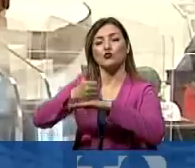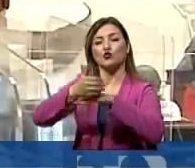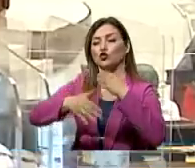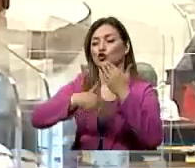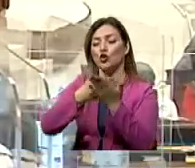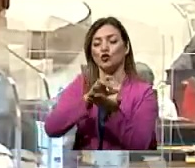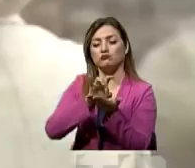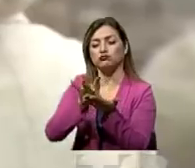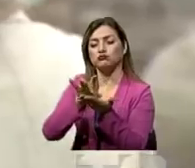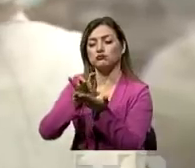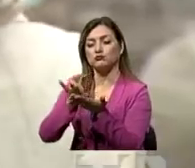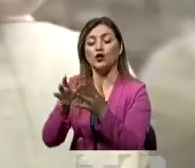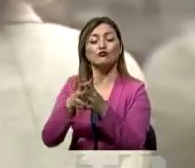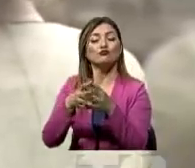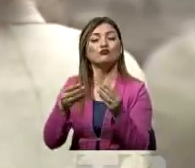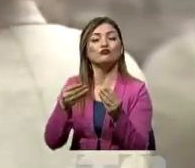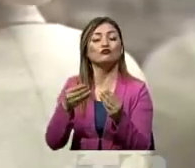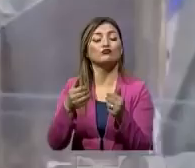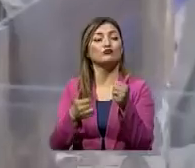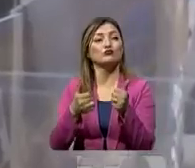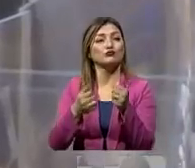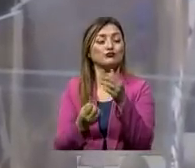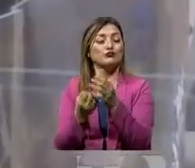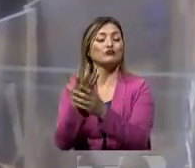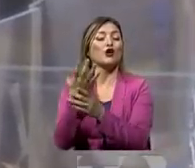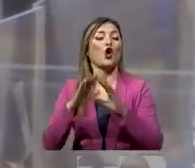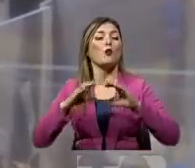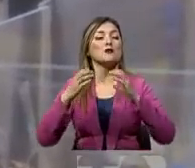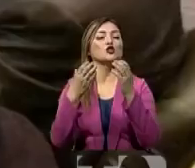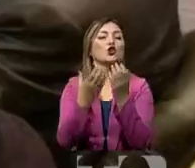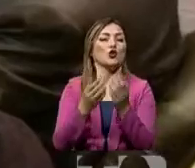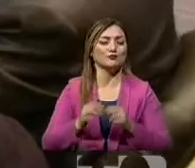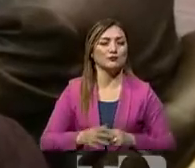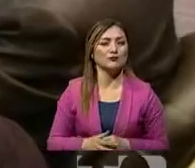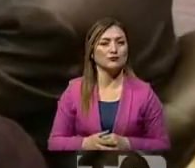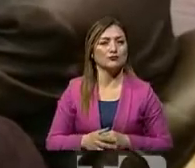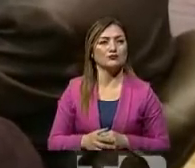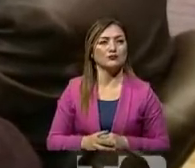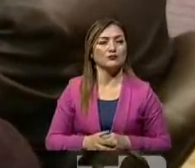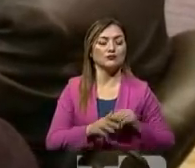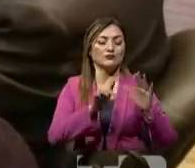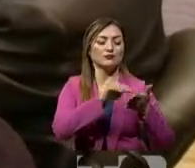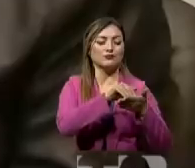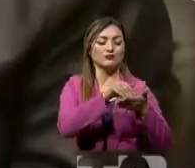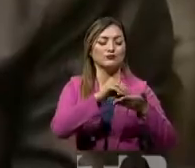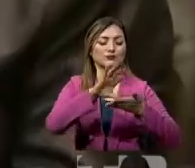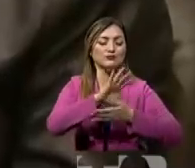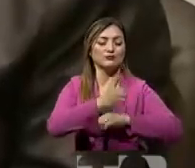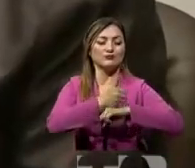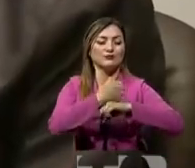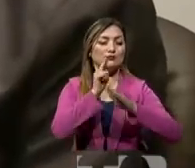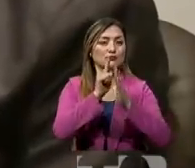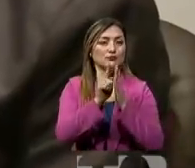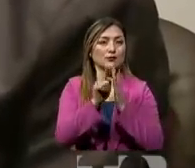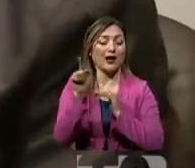ahora se dilucidan los caminos que se deberán seguir para conformar la comisión multipartidista, pues los 7 miembros del CAL que están denunciados no